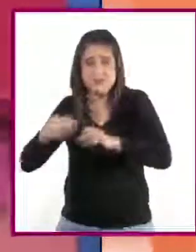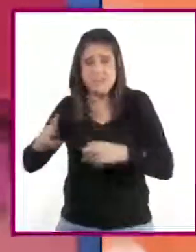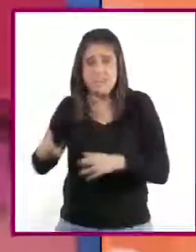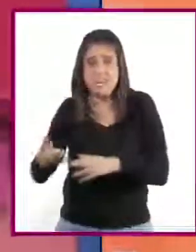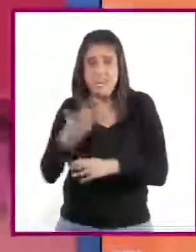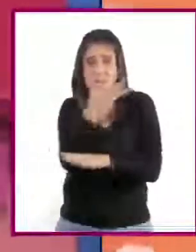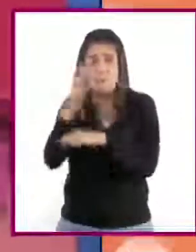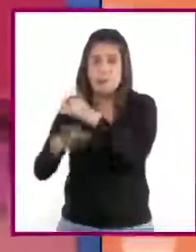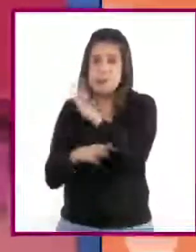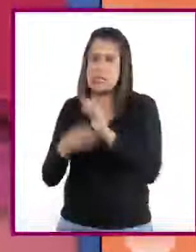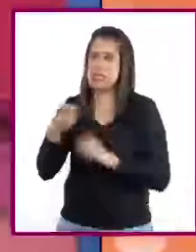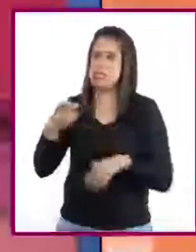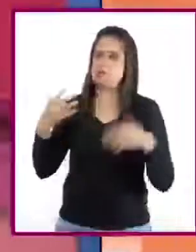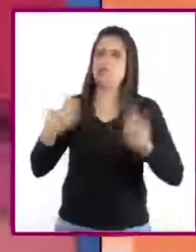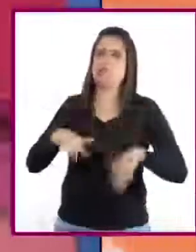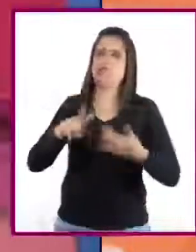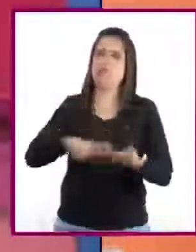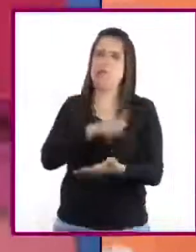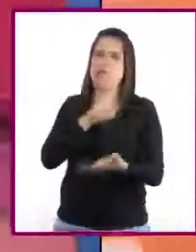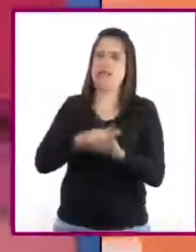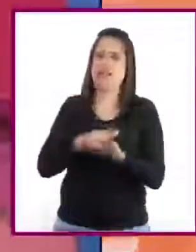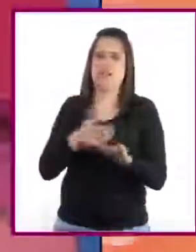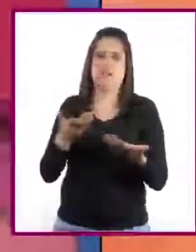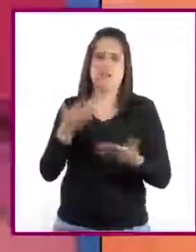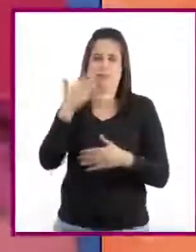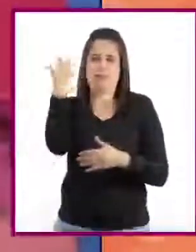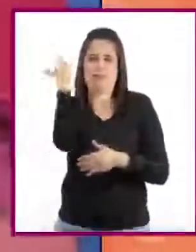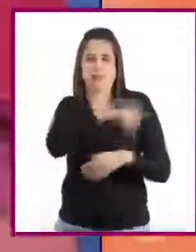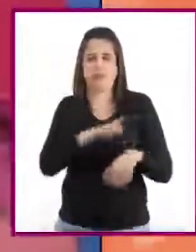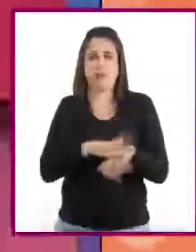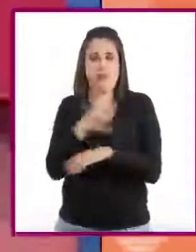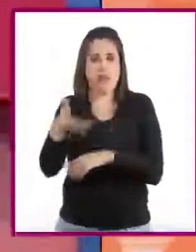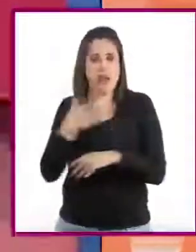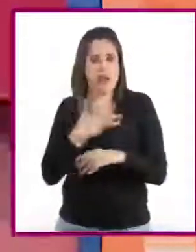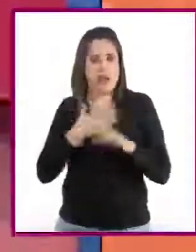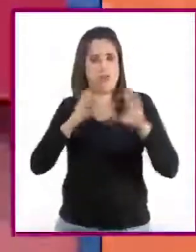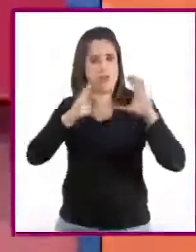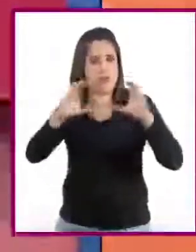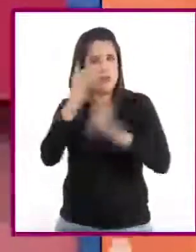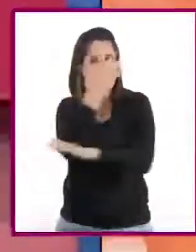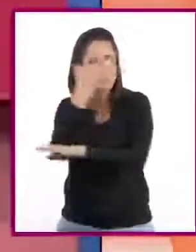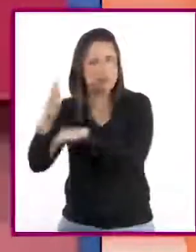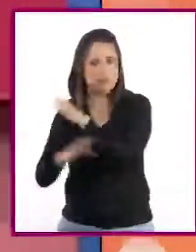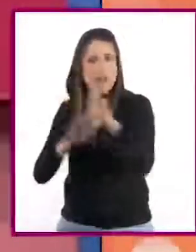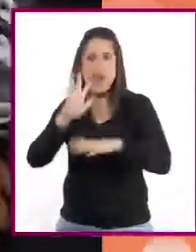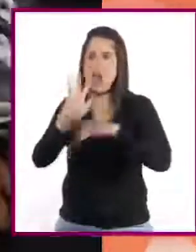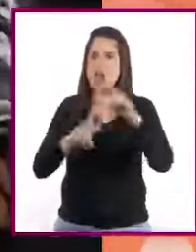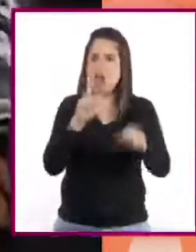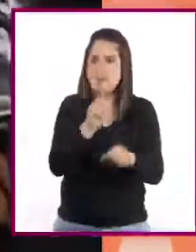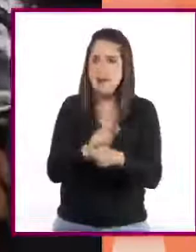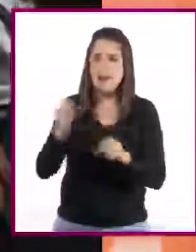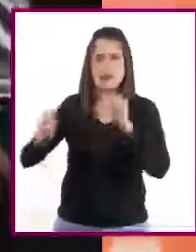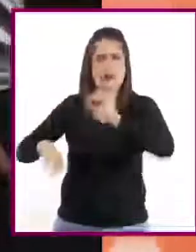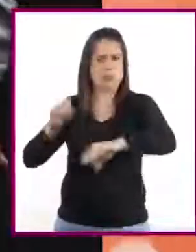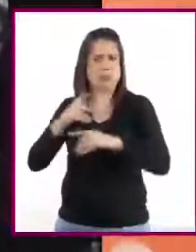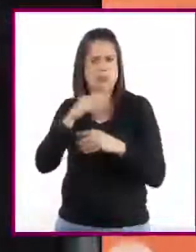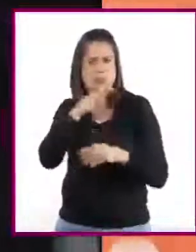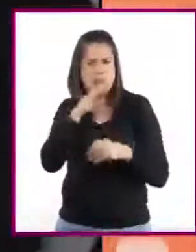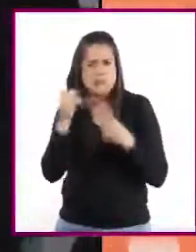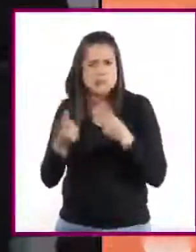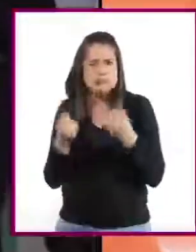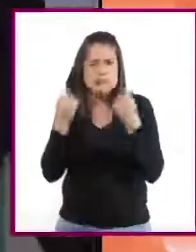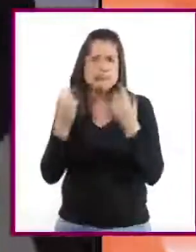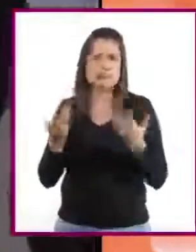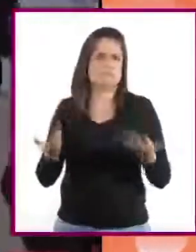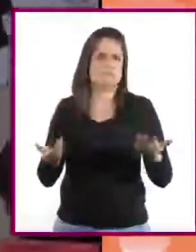que es una forma ilegal porque esa zona está protegida para el hábitat de todos los animales que están ahí. ¿A alguien más le